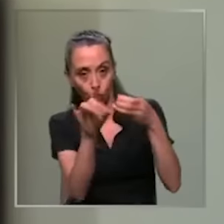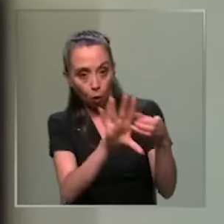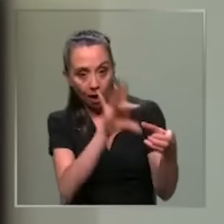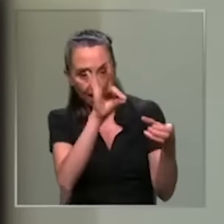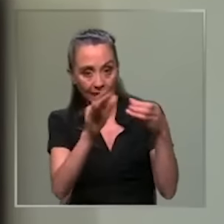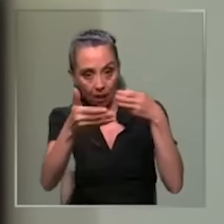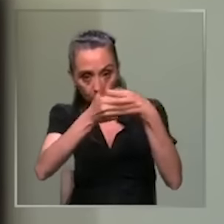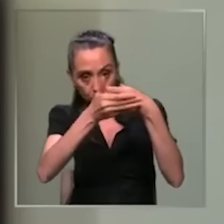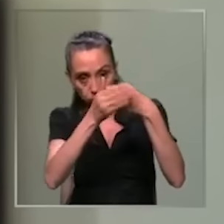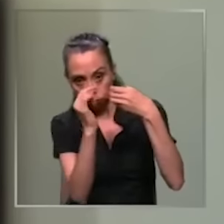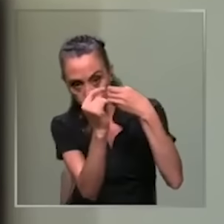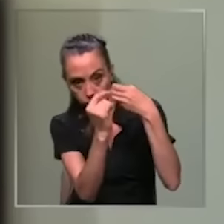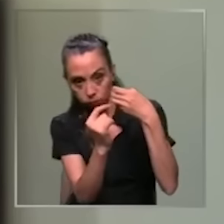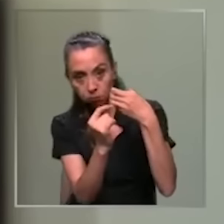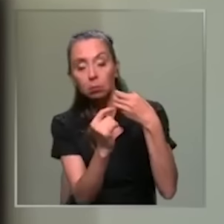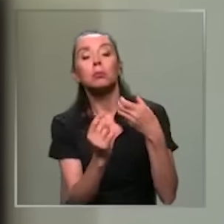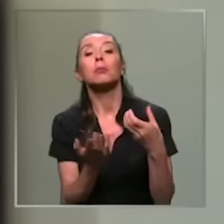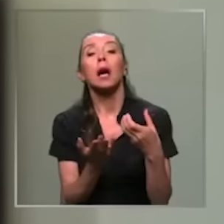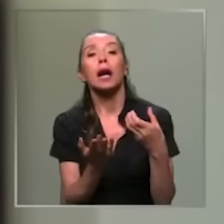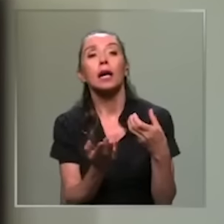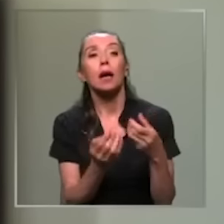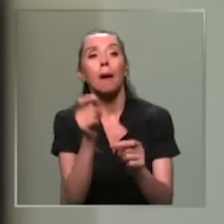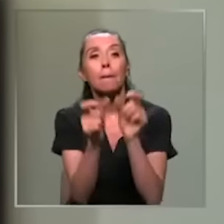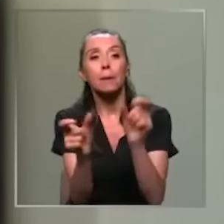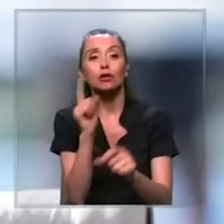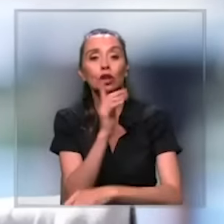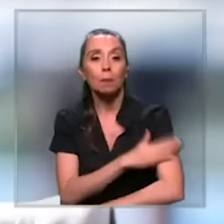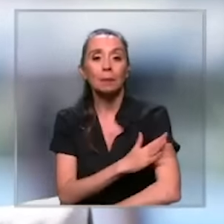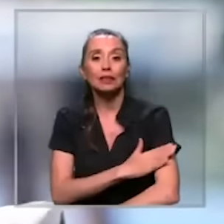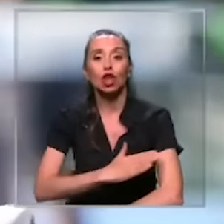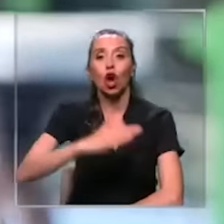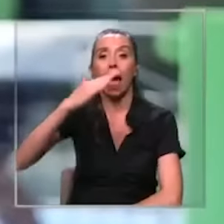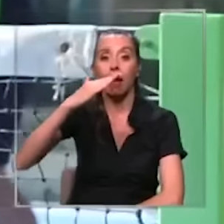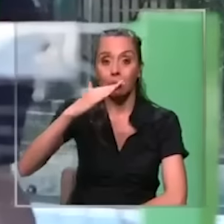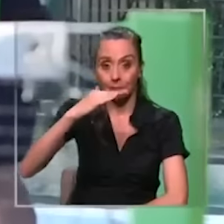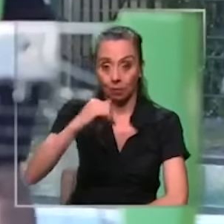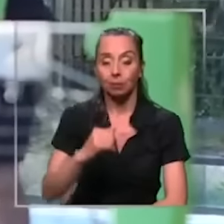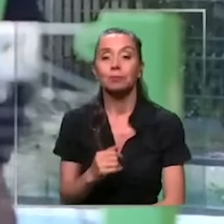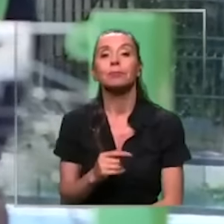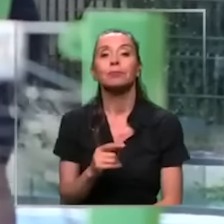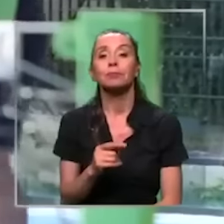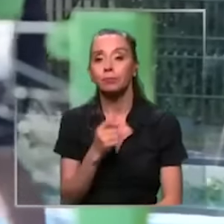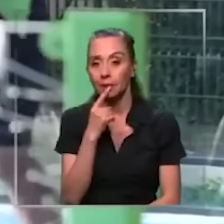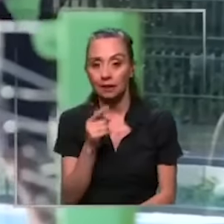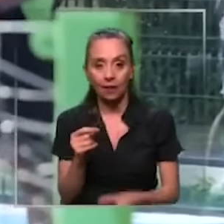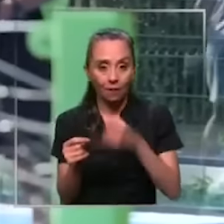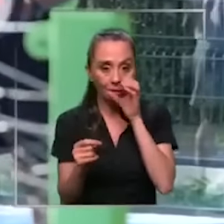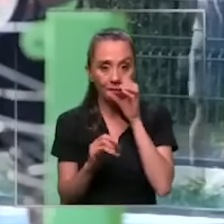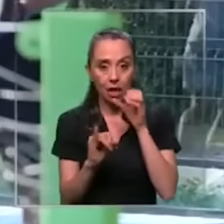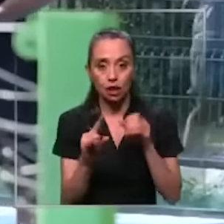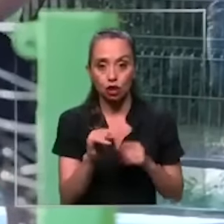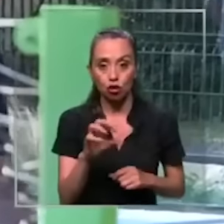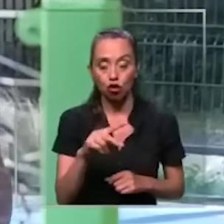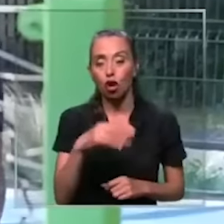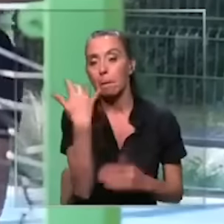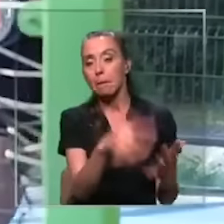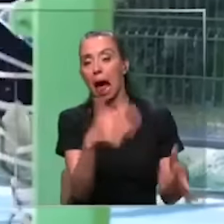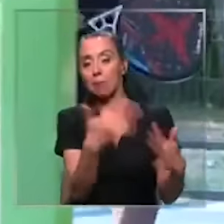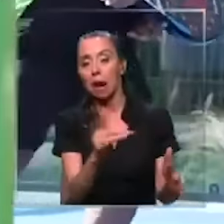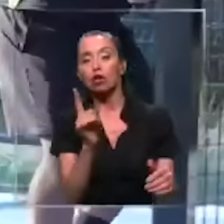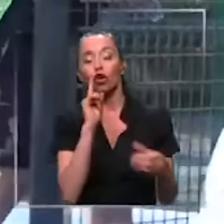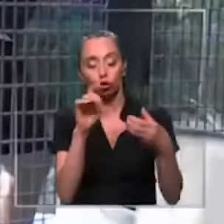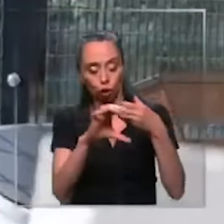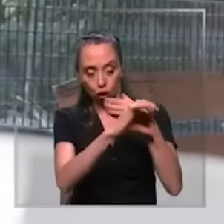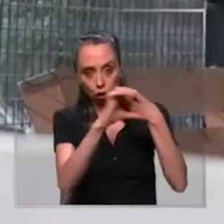fueron rotuladas también para personas hipertensas. Las bebidas isotónicas no hay que satanizarlas. Tienen su